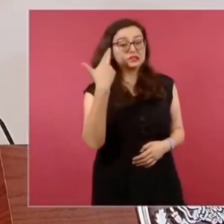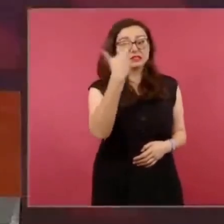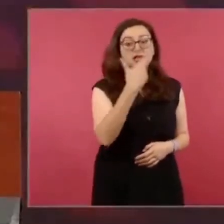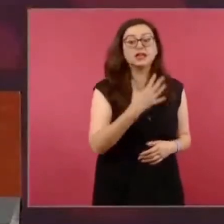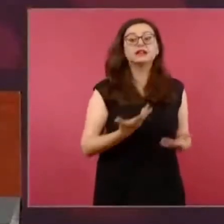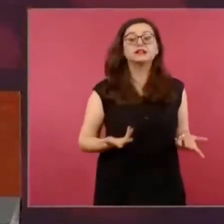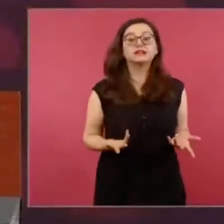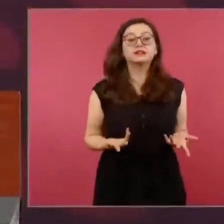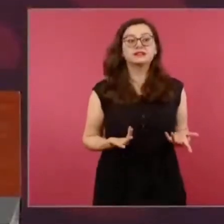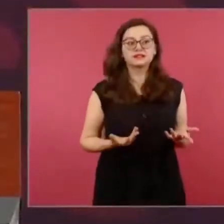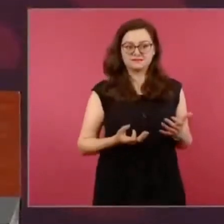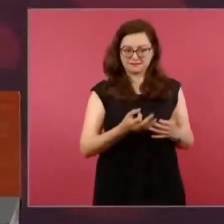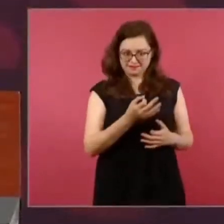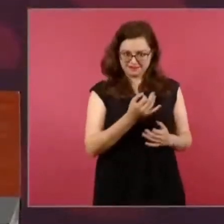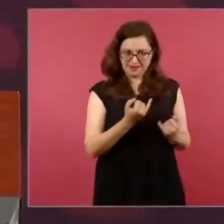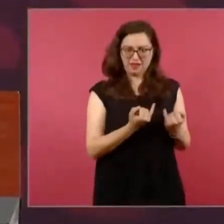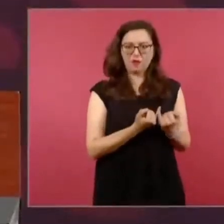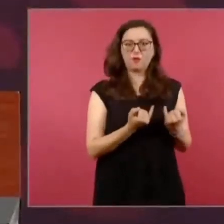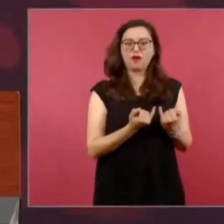porque